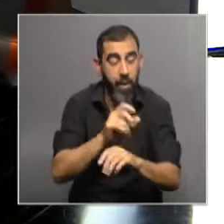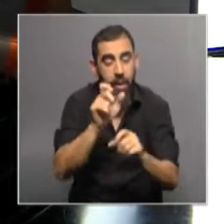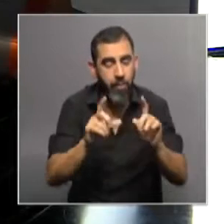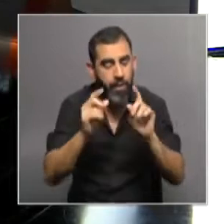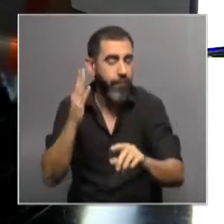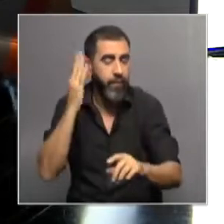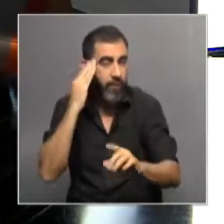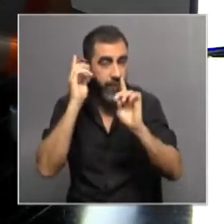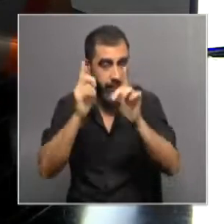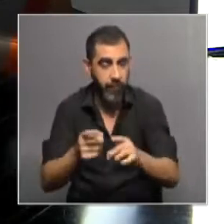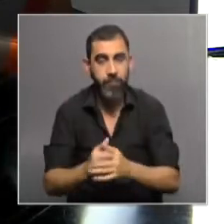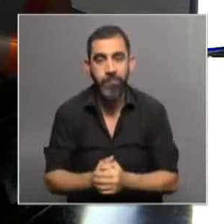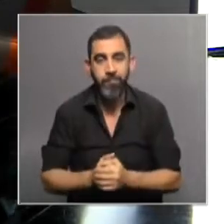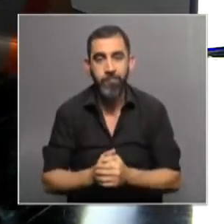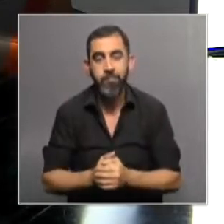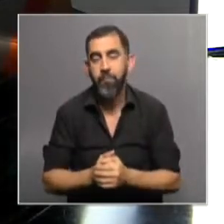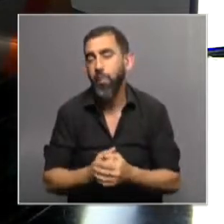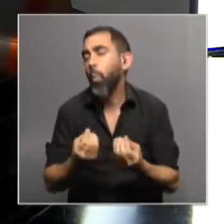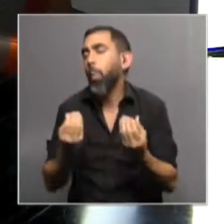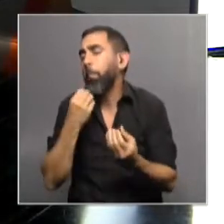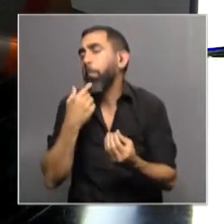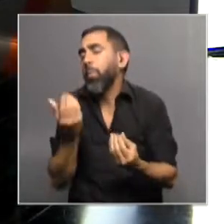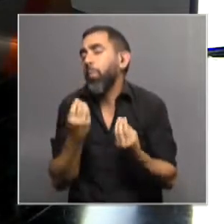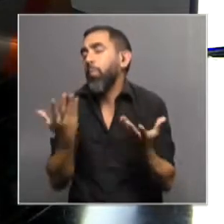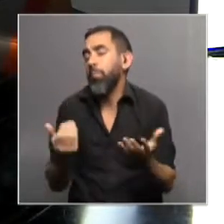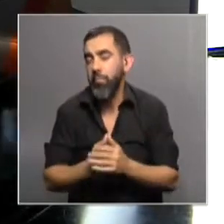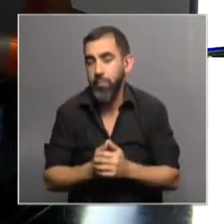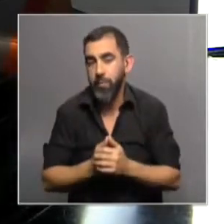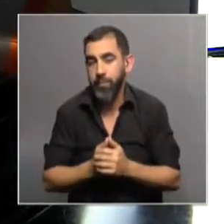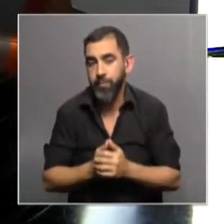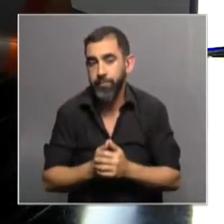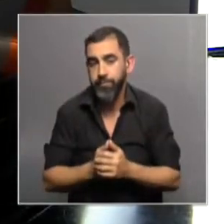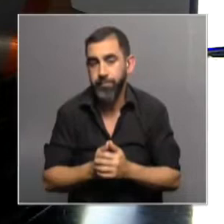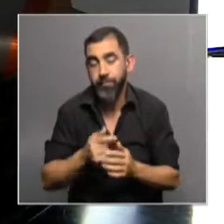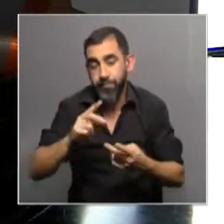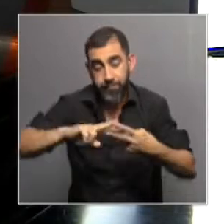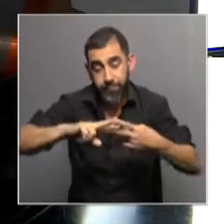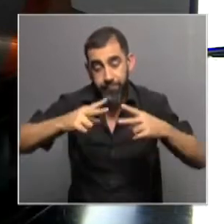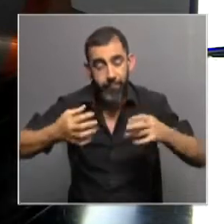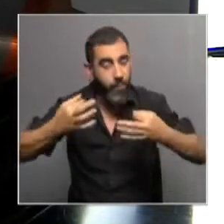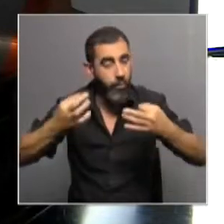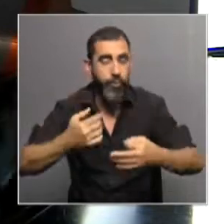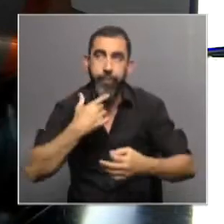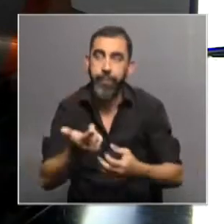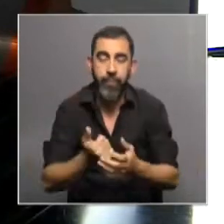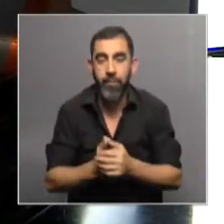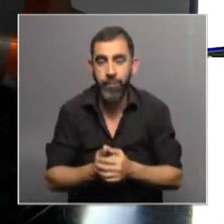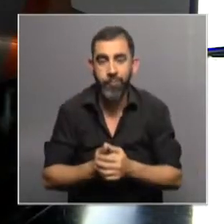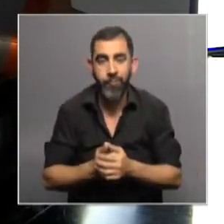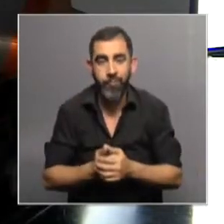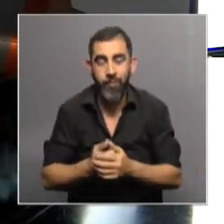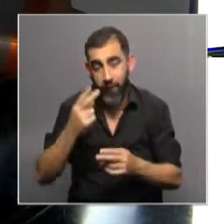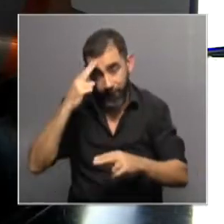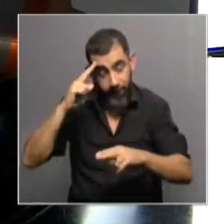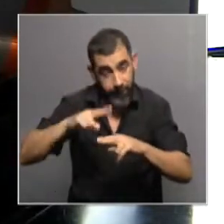también tiene que saber. ¿Y a ver, podemos profundizar por ahí? Bueno, ¿cómo no? Y en eso es que va de genética a la dosis justas. Ejemplo, las anomalías